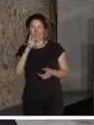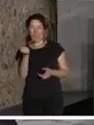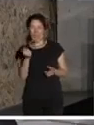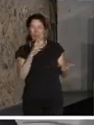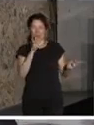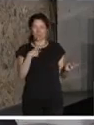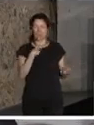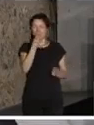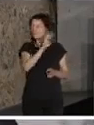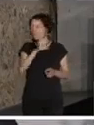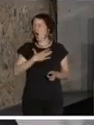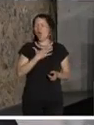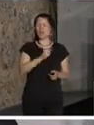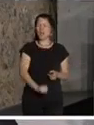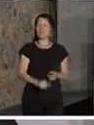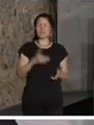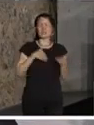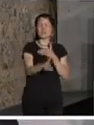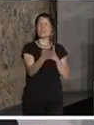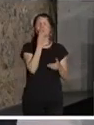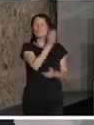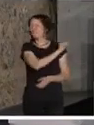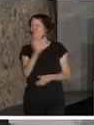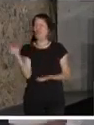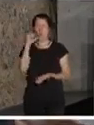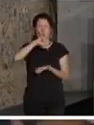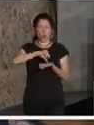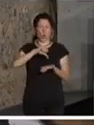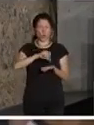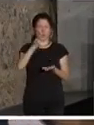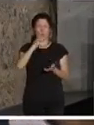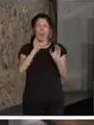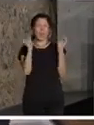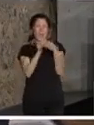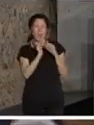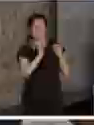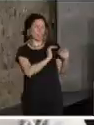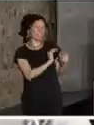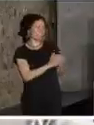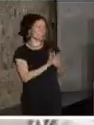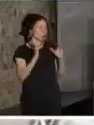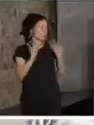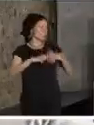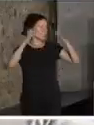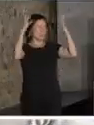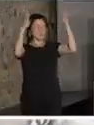que va a ser la mejor alcaldesa que ha tenido nunca esta ciudad y a su equipo